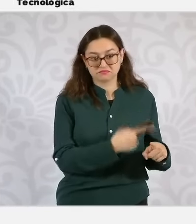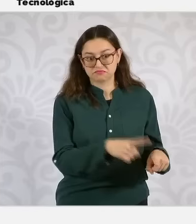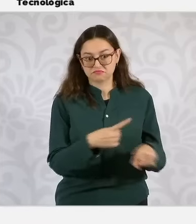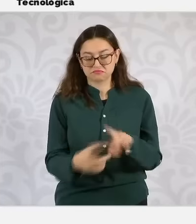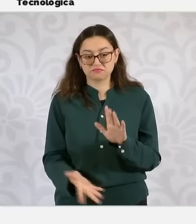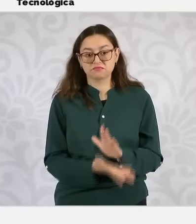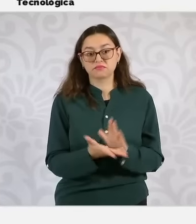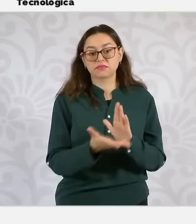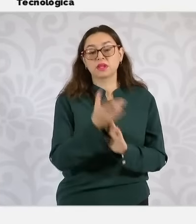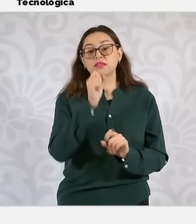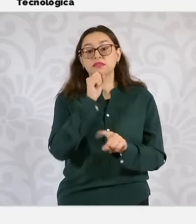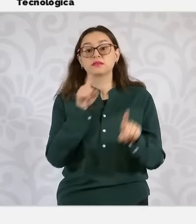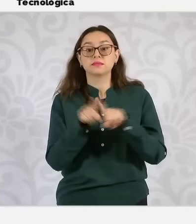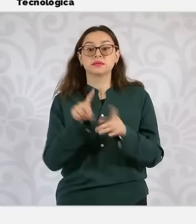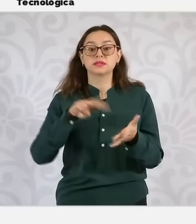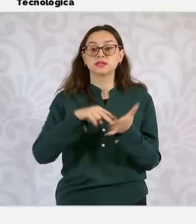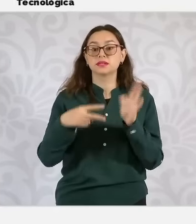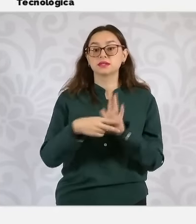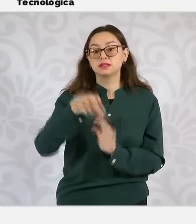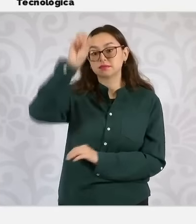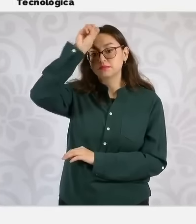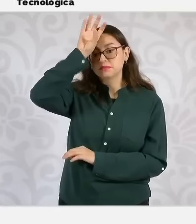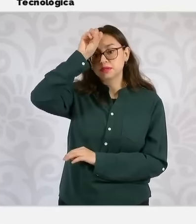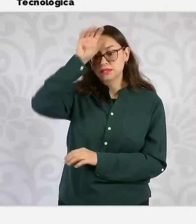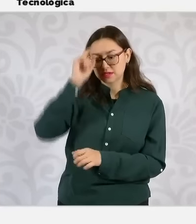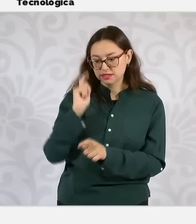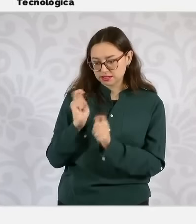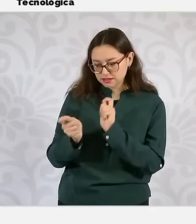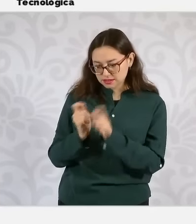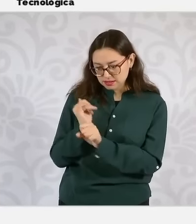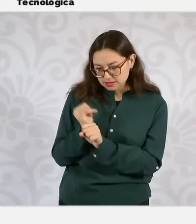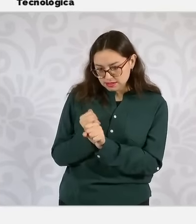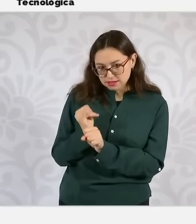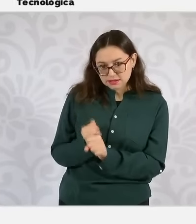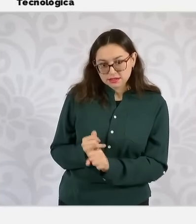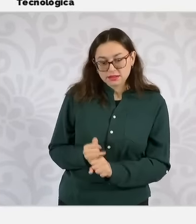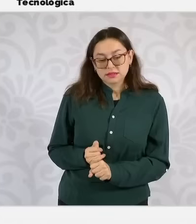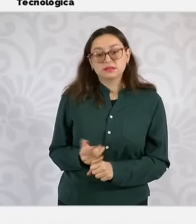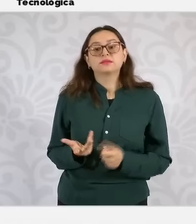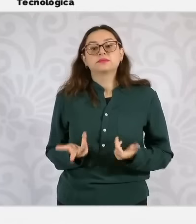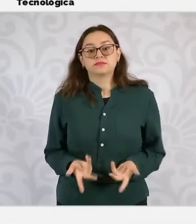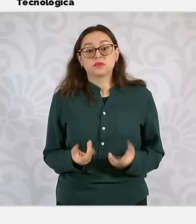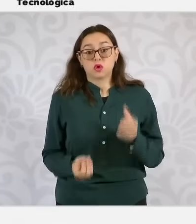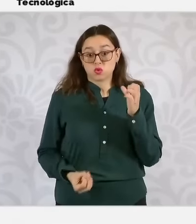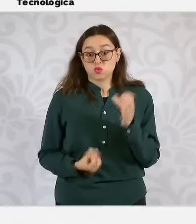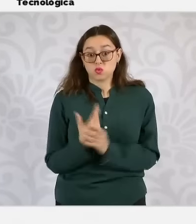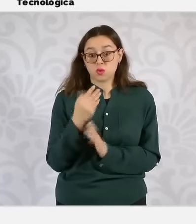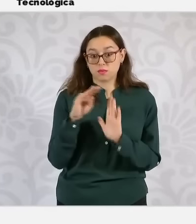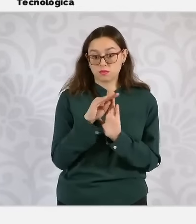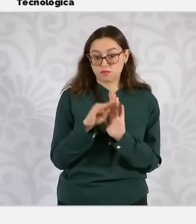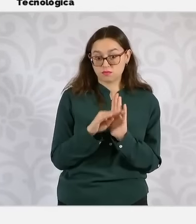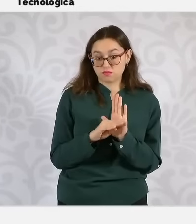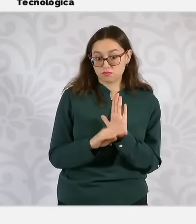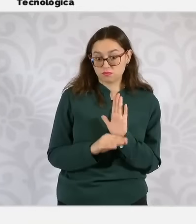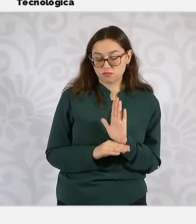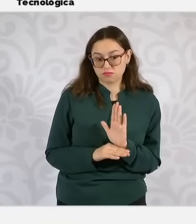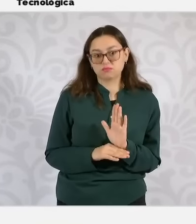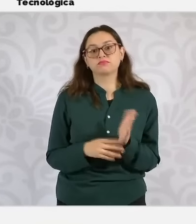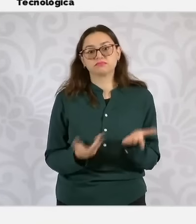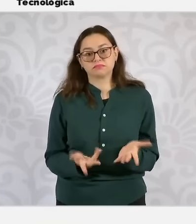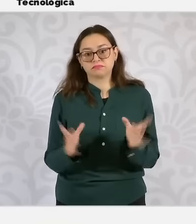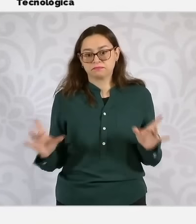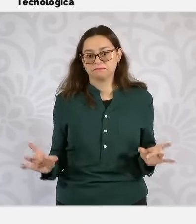en mineralogía, entre otras. Esto es muy importante porque cada uno de estos nuevos planes y programas de estudio van